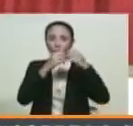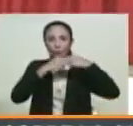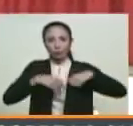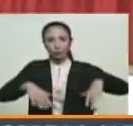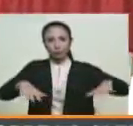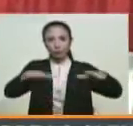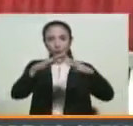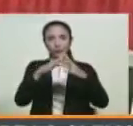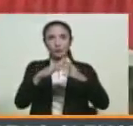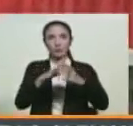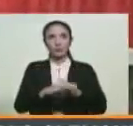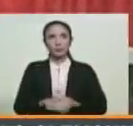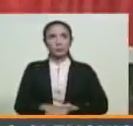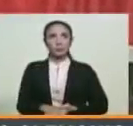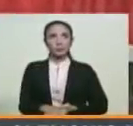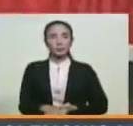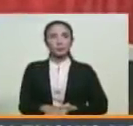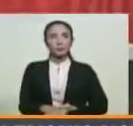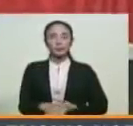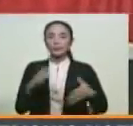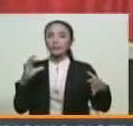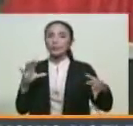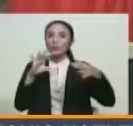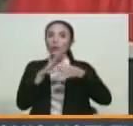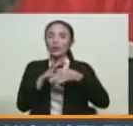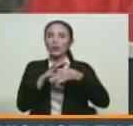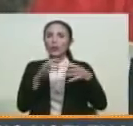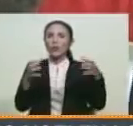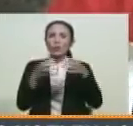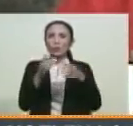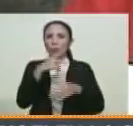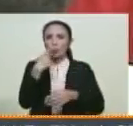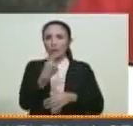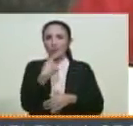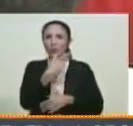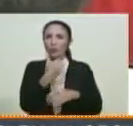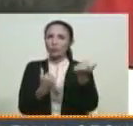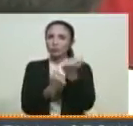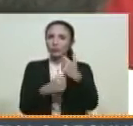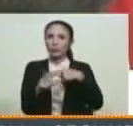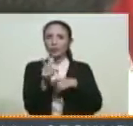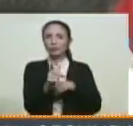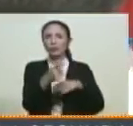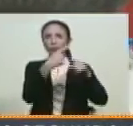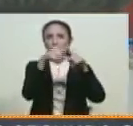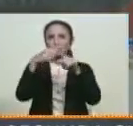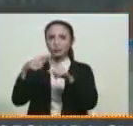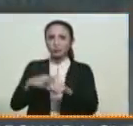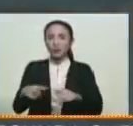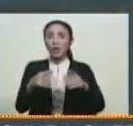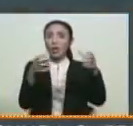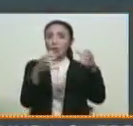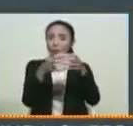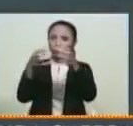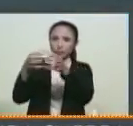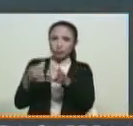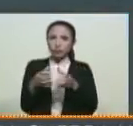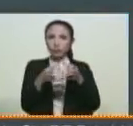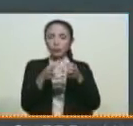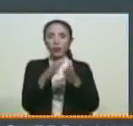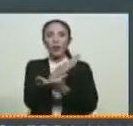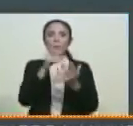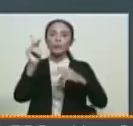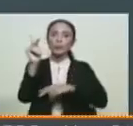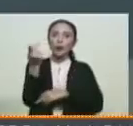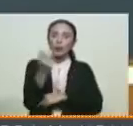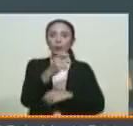Todas las VC del país, las unidades de batalla Bolívar Chávez, todos los CLP, todas las